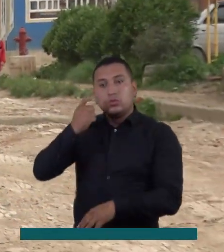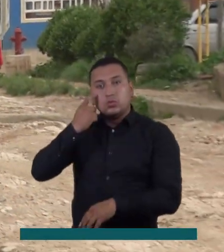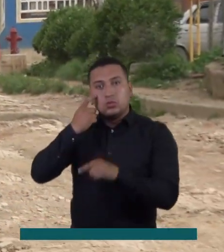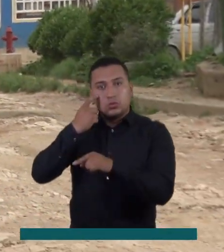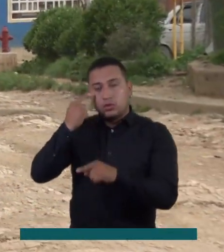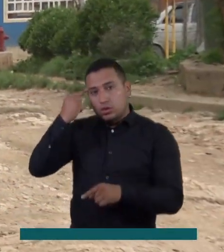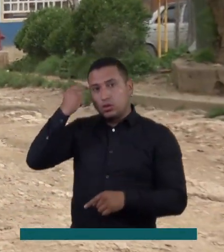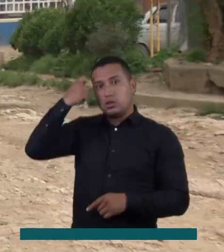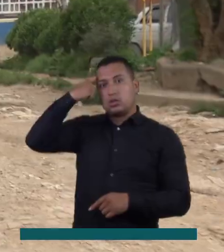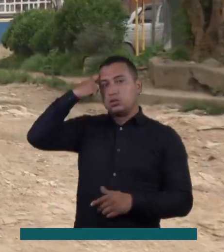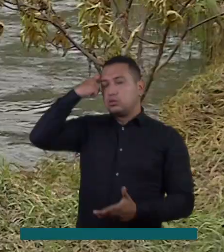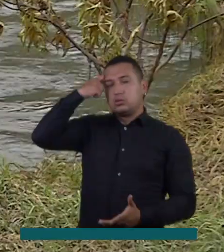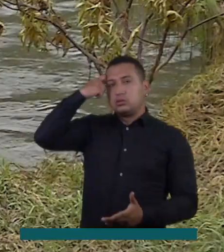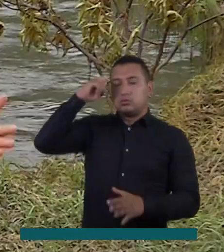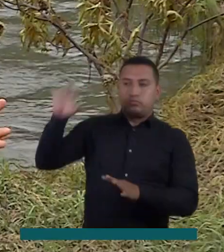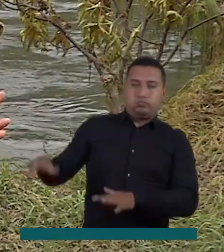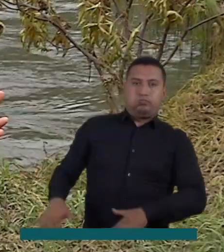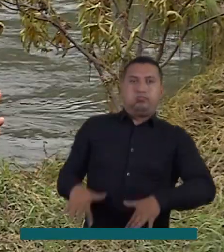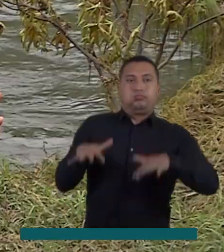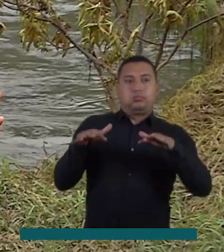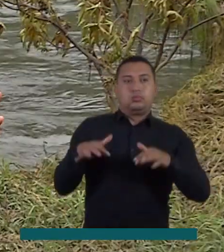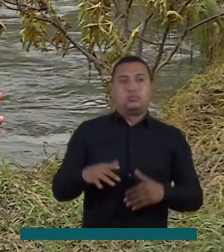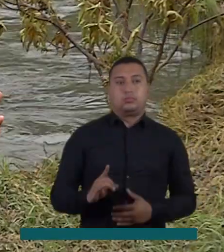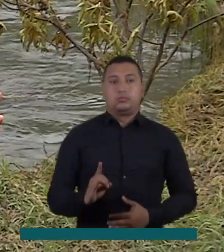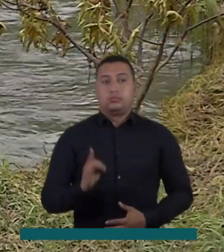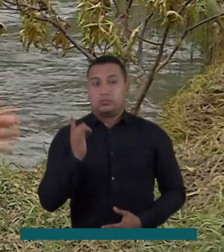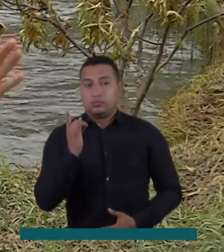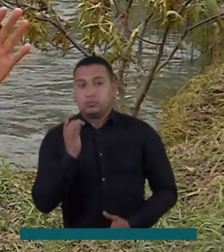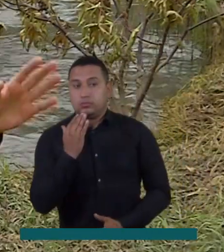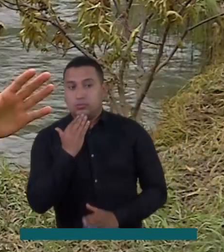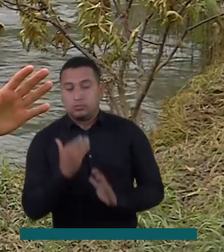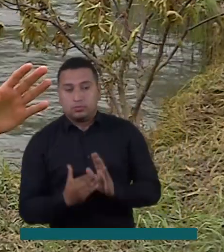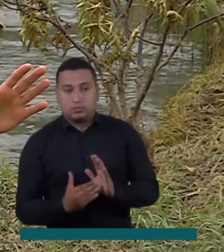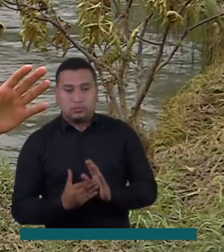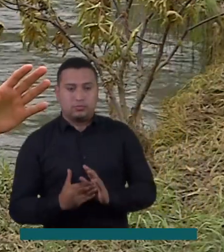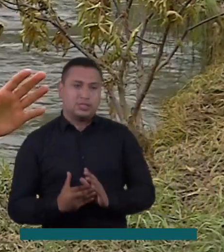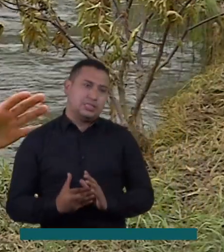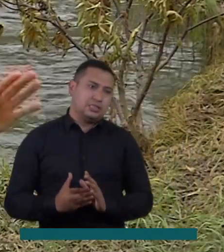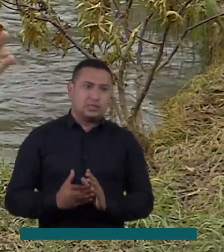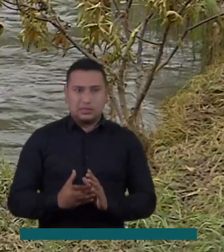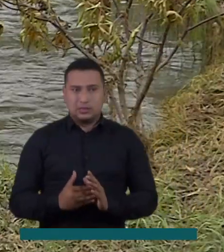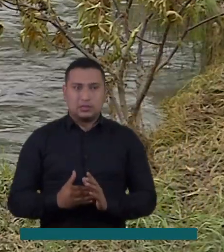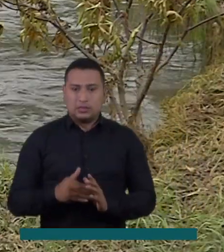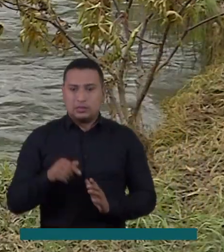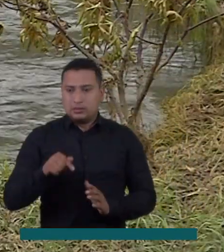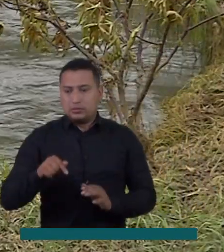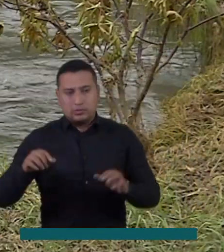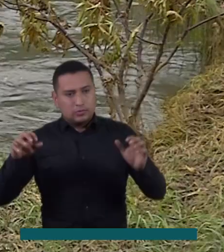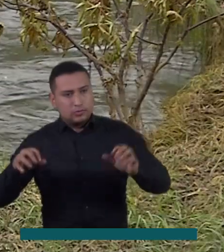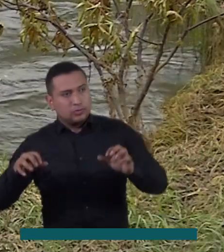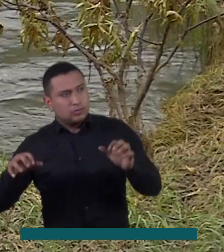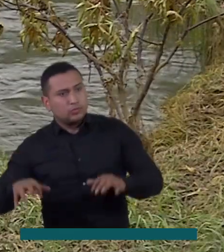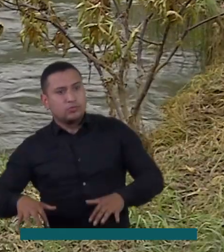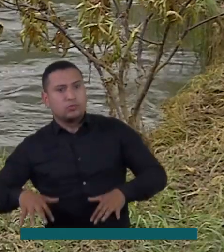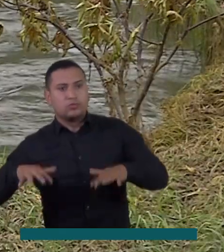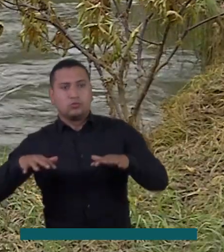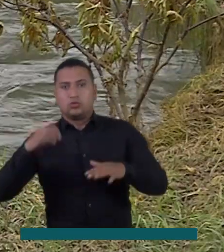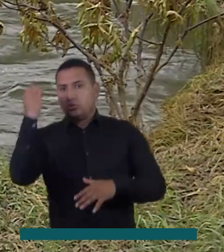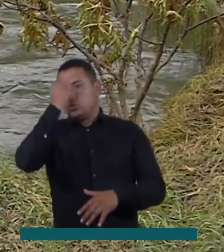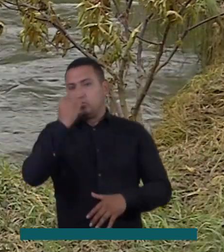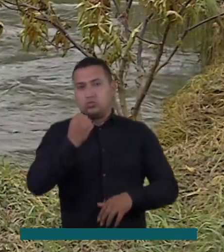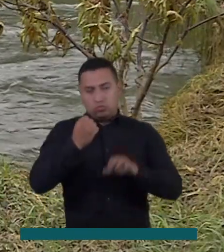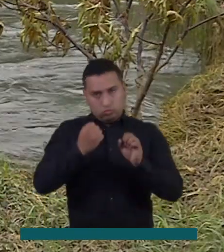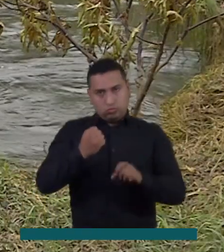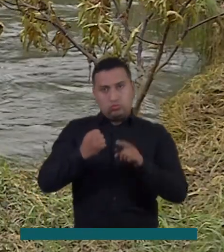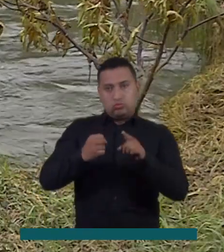inundaciones. En caso de presentarse alguna emergencia por la ola invernal en Soacha, puede comunicarse